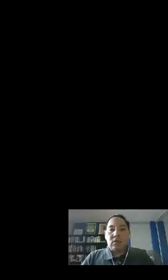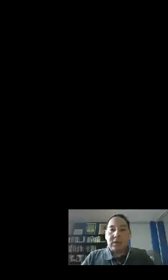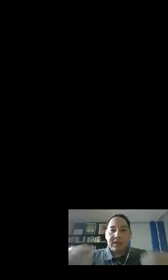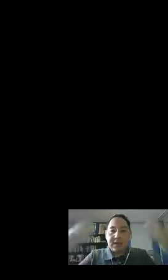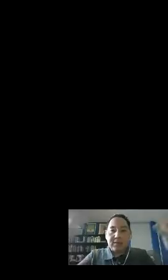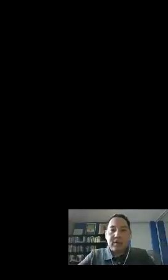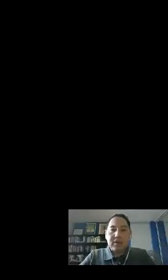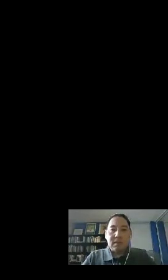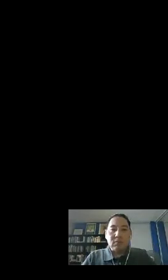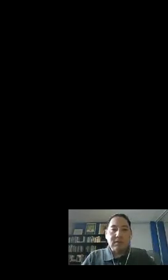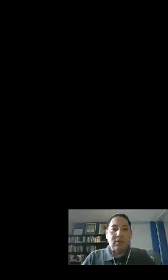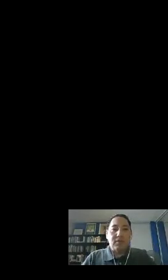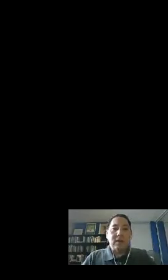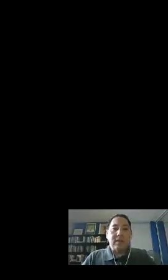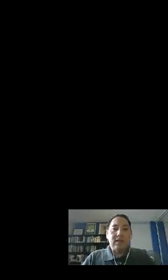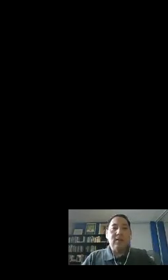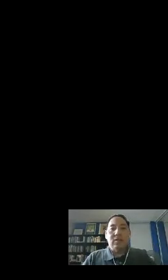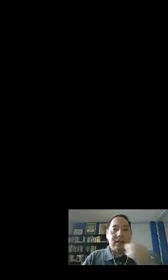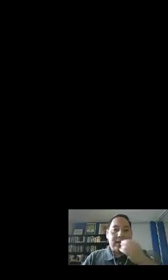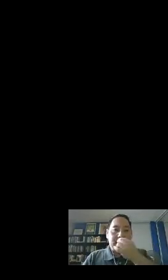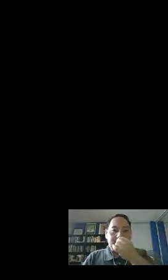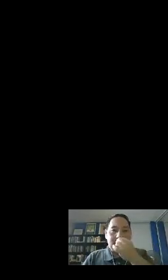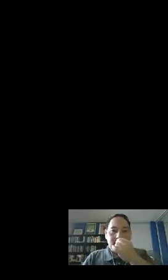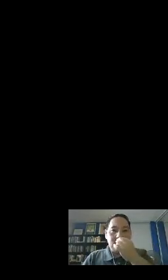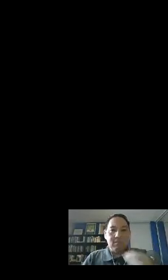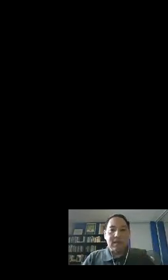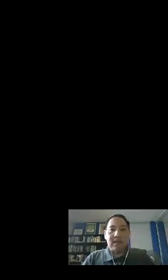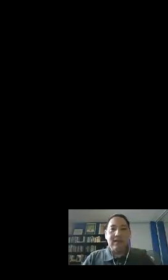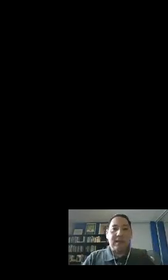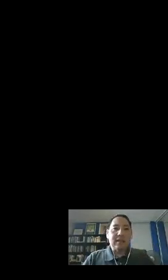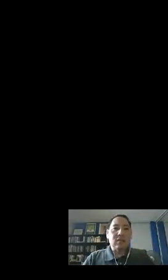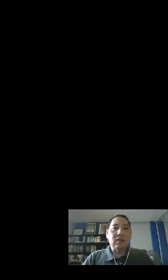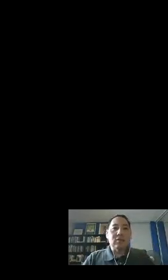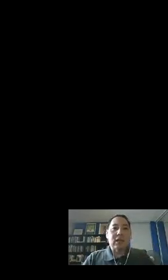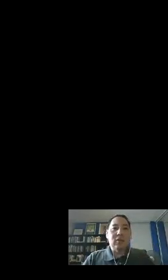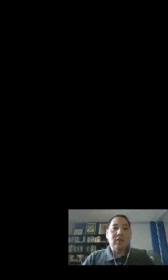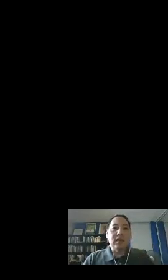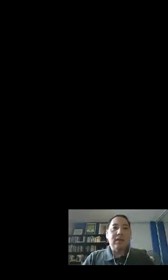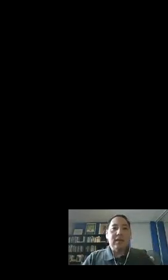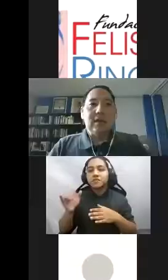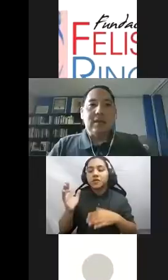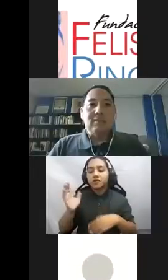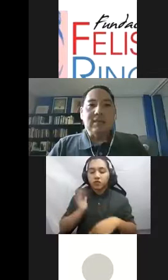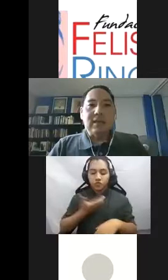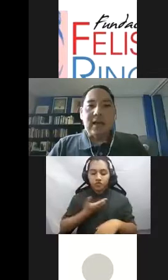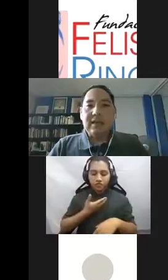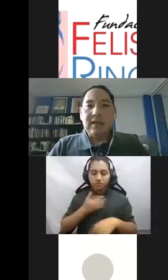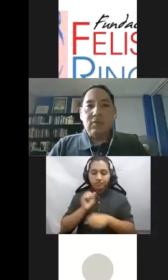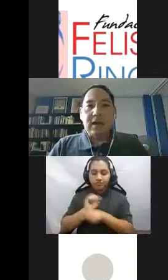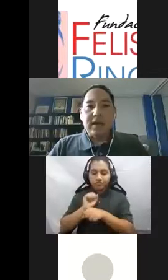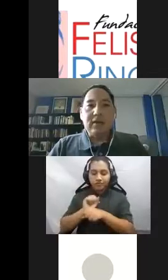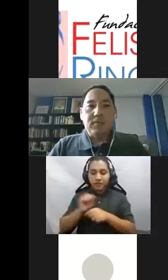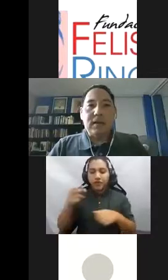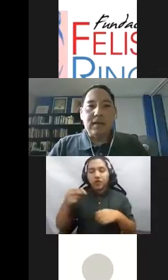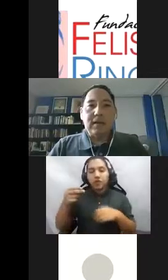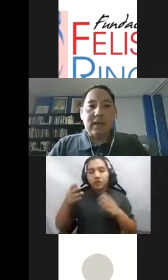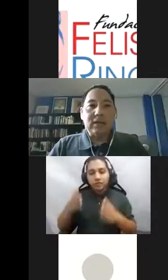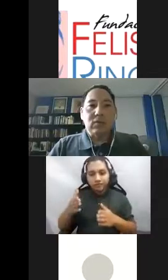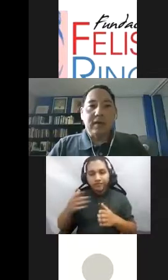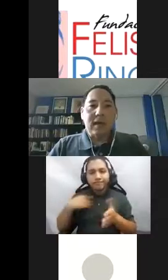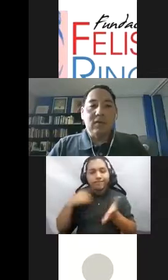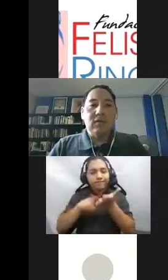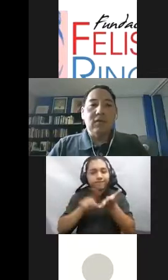de sobremanera pues me gusta compartirlo. Esa es la función, ¿verdad?, de los historiadores: investigar y divulgar y